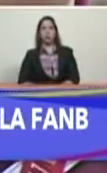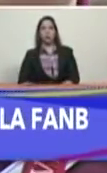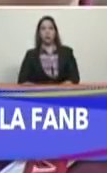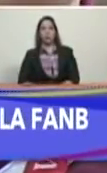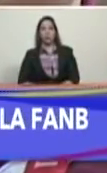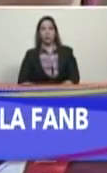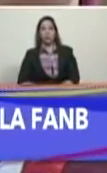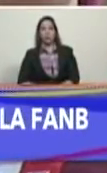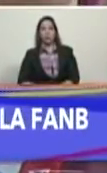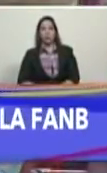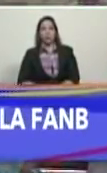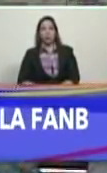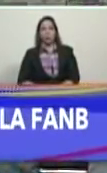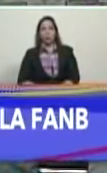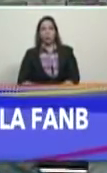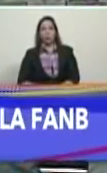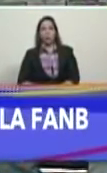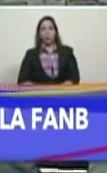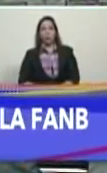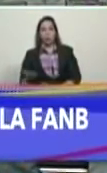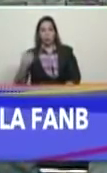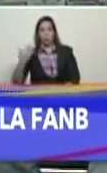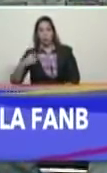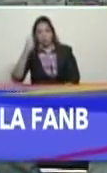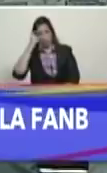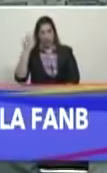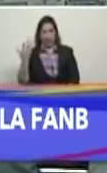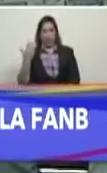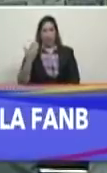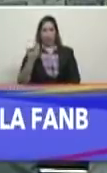Lo comentaba en estos días con un invitado internacional.